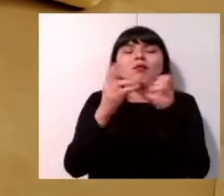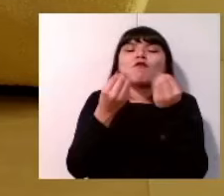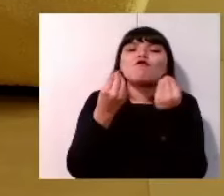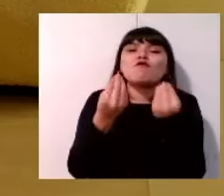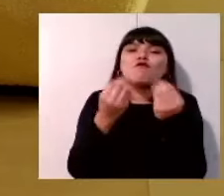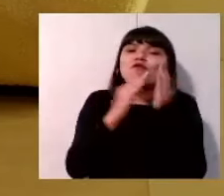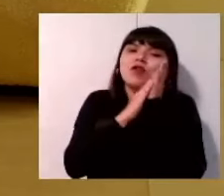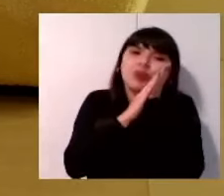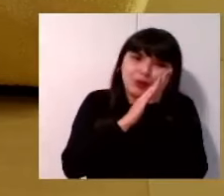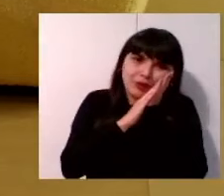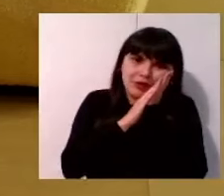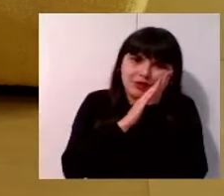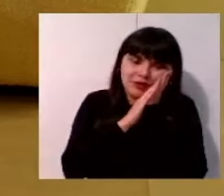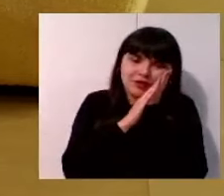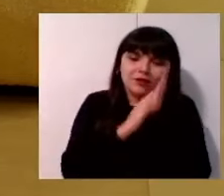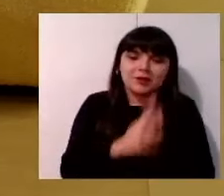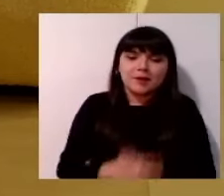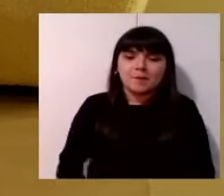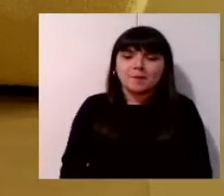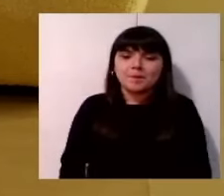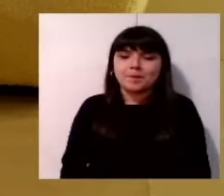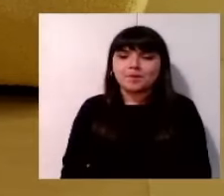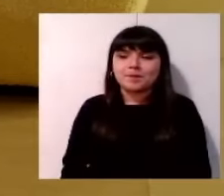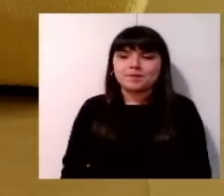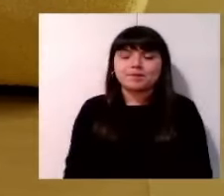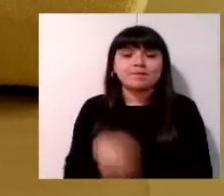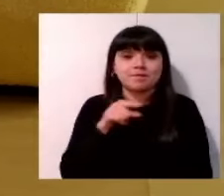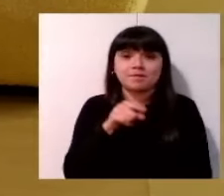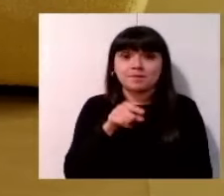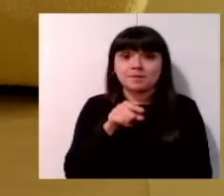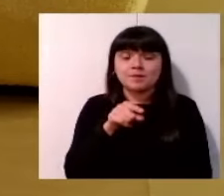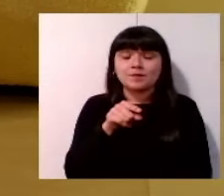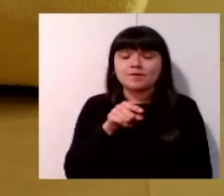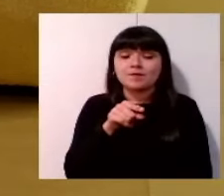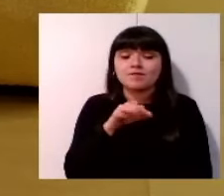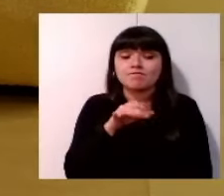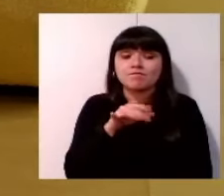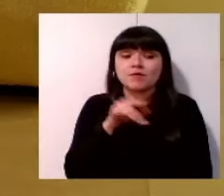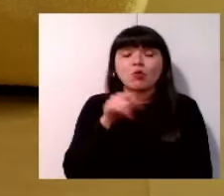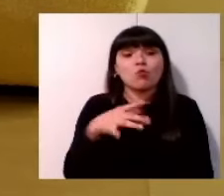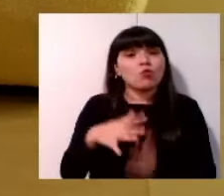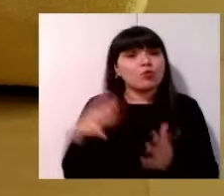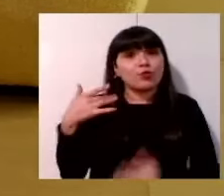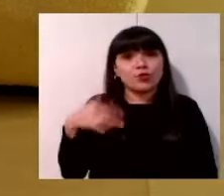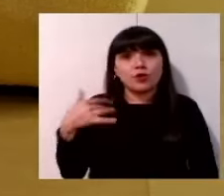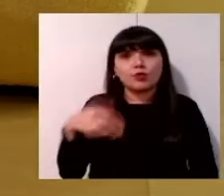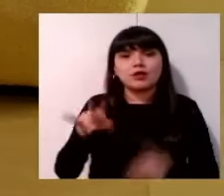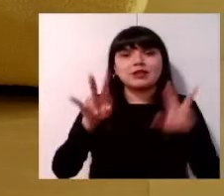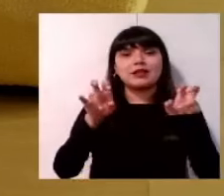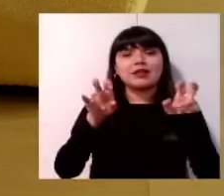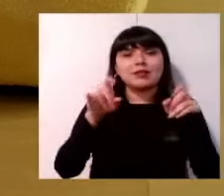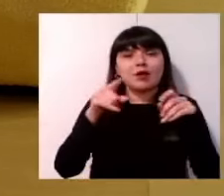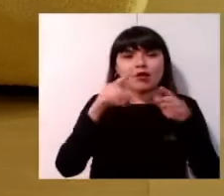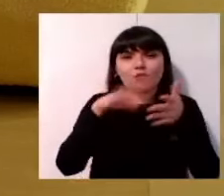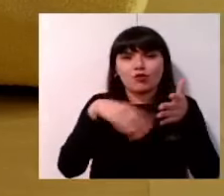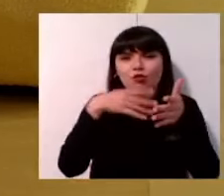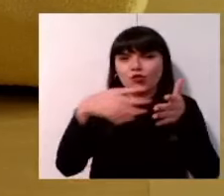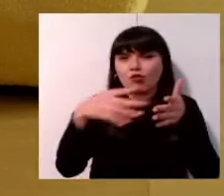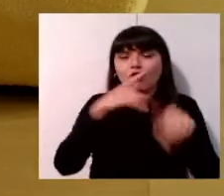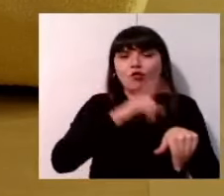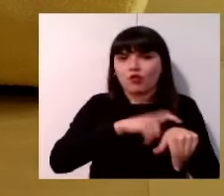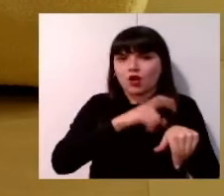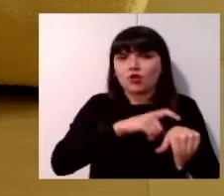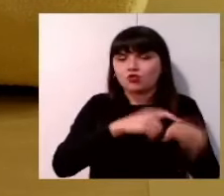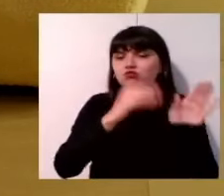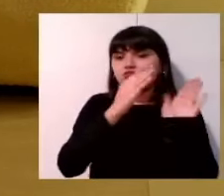niños. Y ahí es súper importante, como te digo, el tema de los horarios. Desde chiquitito uno puede iniciar